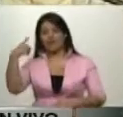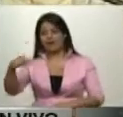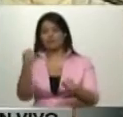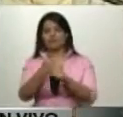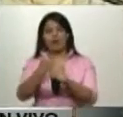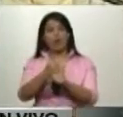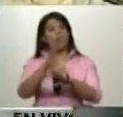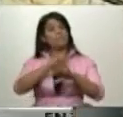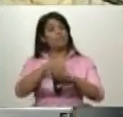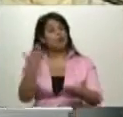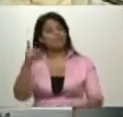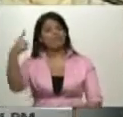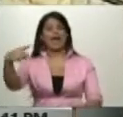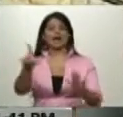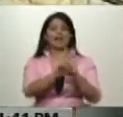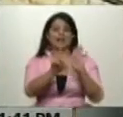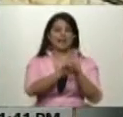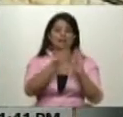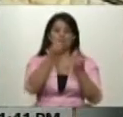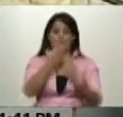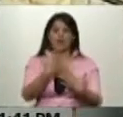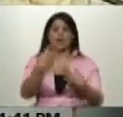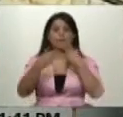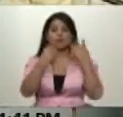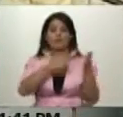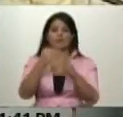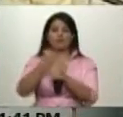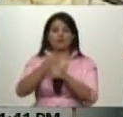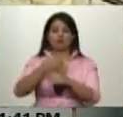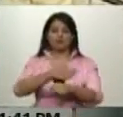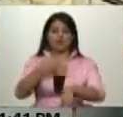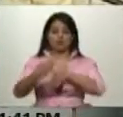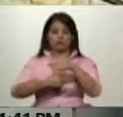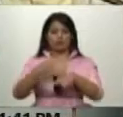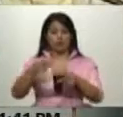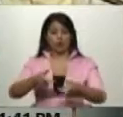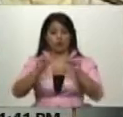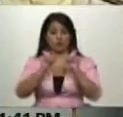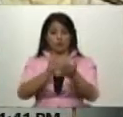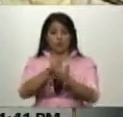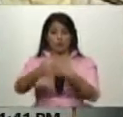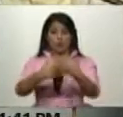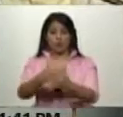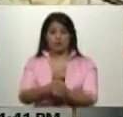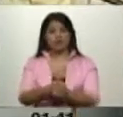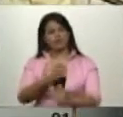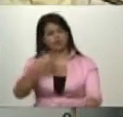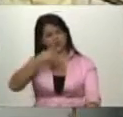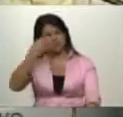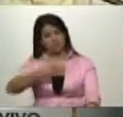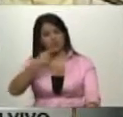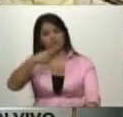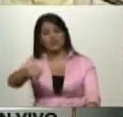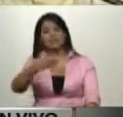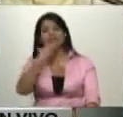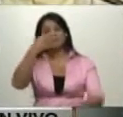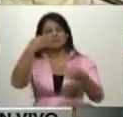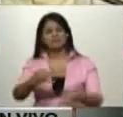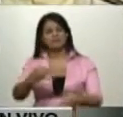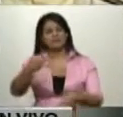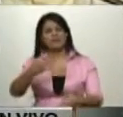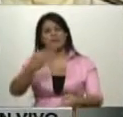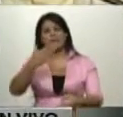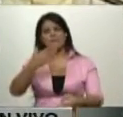otras políticas de la revolución bolivariana en los últimos 17 años, se mantiene, y bueno, y seguro que en diciembre va a ser quizás